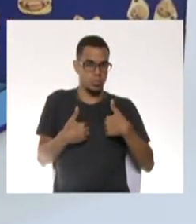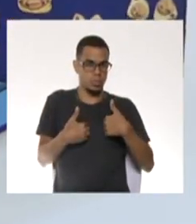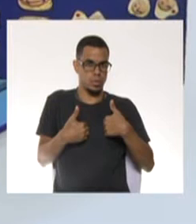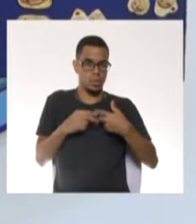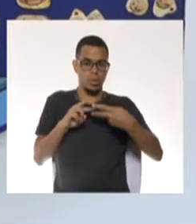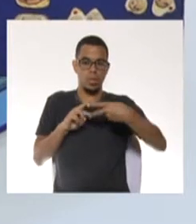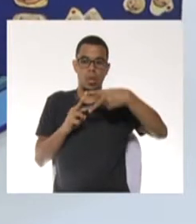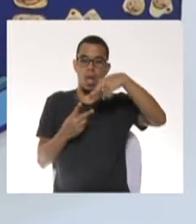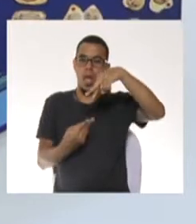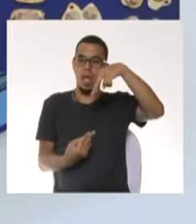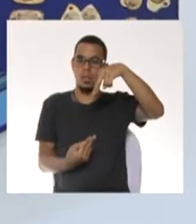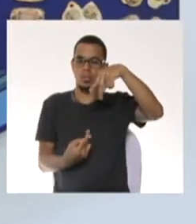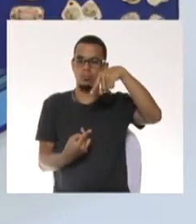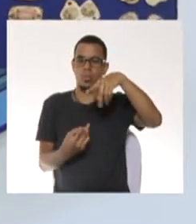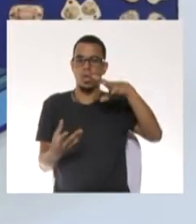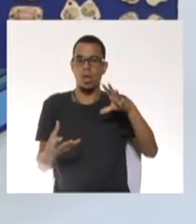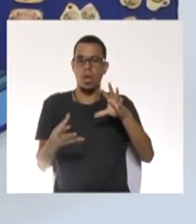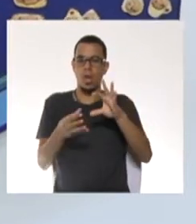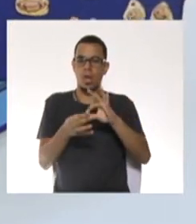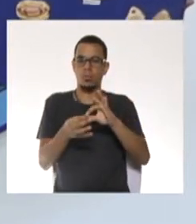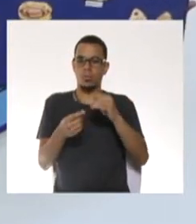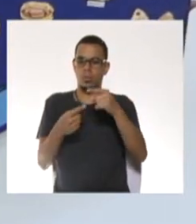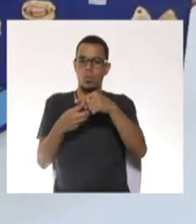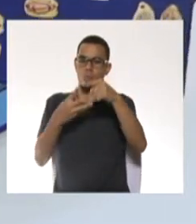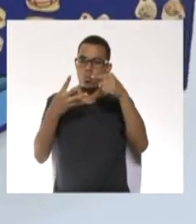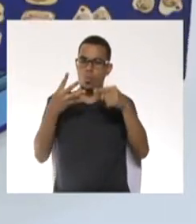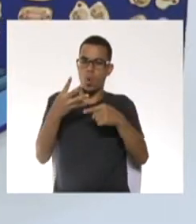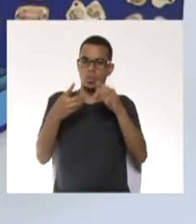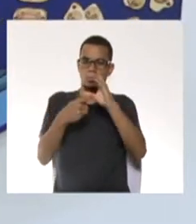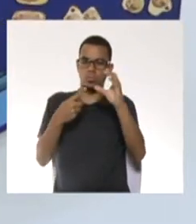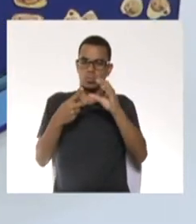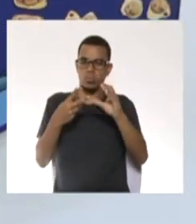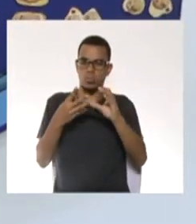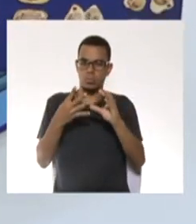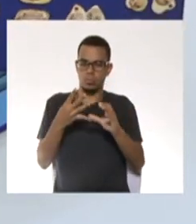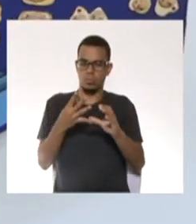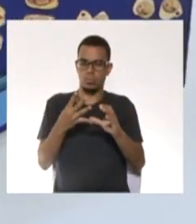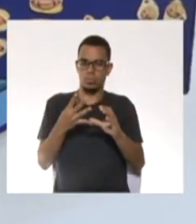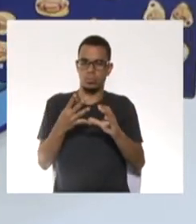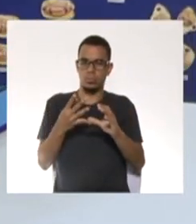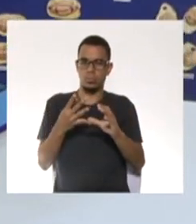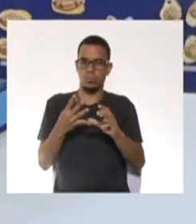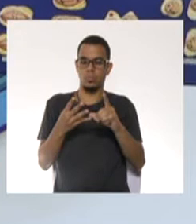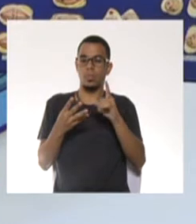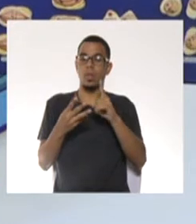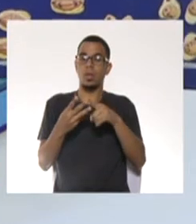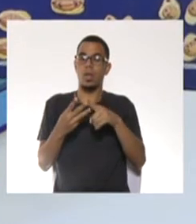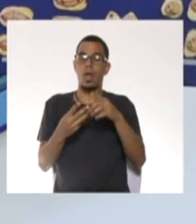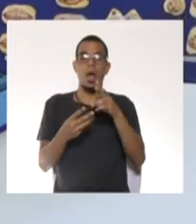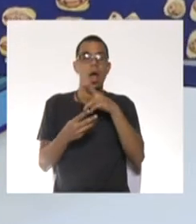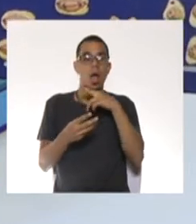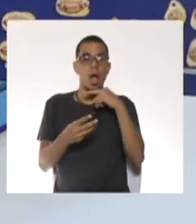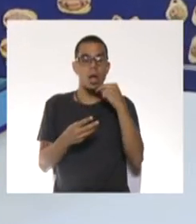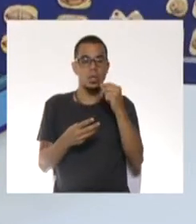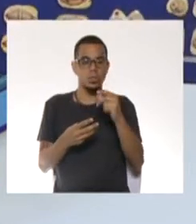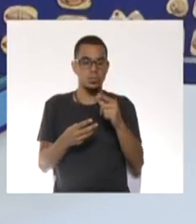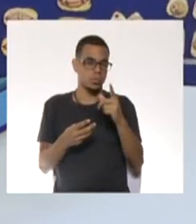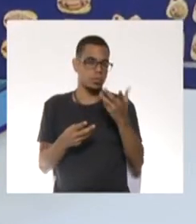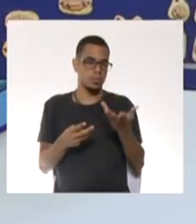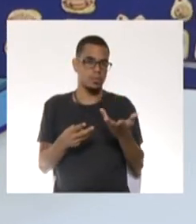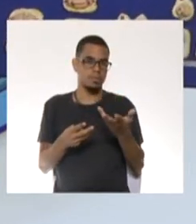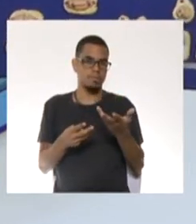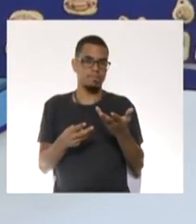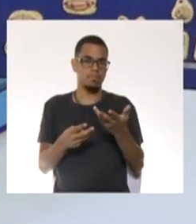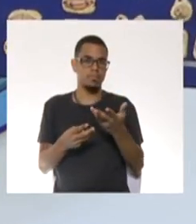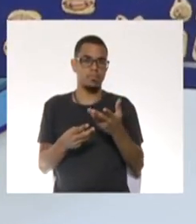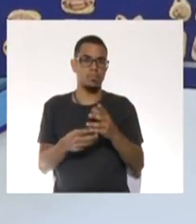bases nitrogenadas que son adenina, timina, citosina y guanina. Vamos a tener el azúcar que se va a llamar desoxirribosa